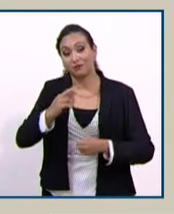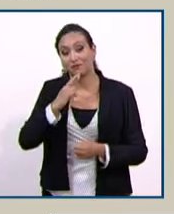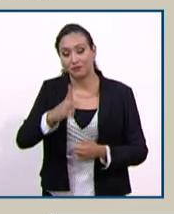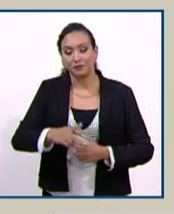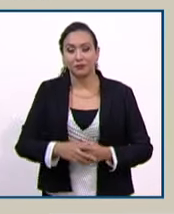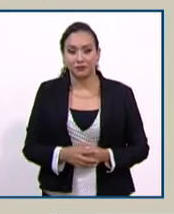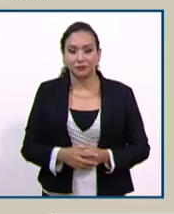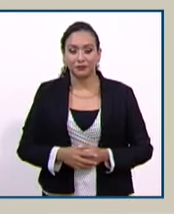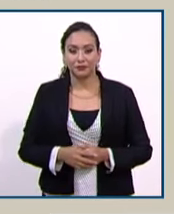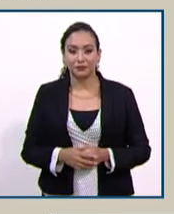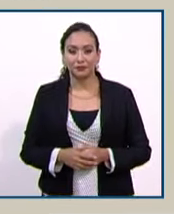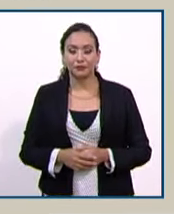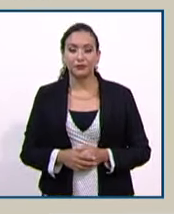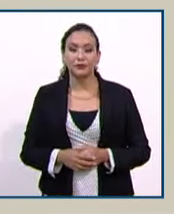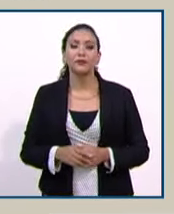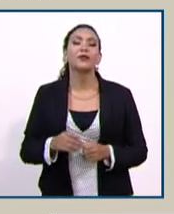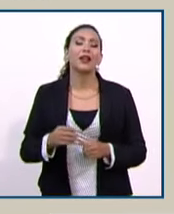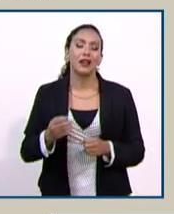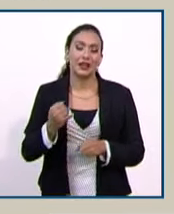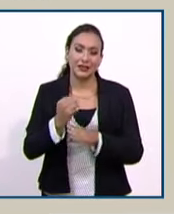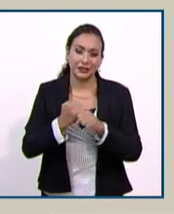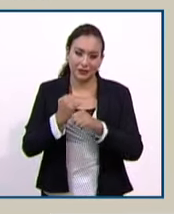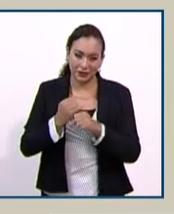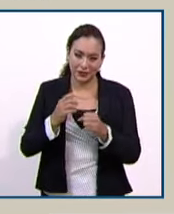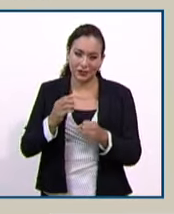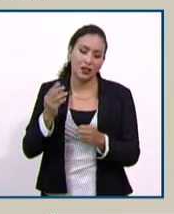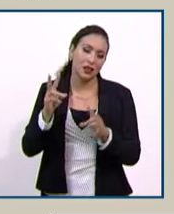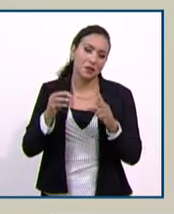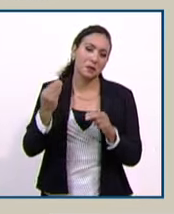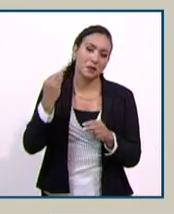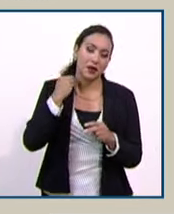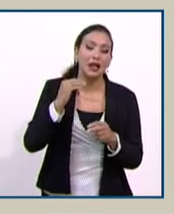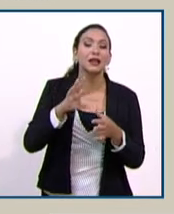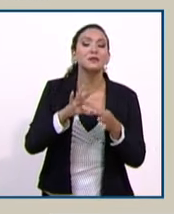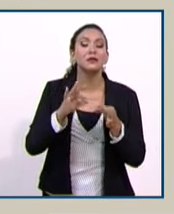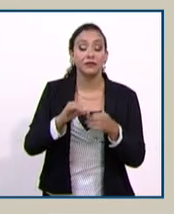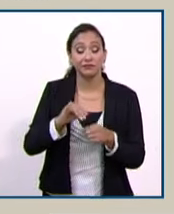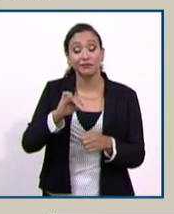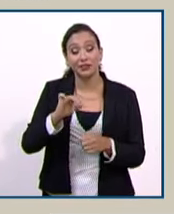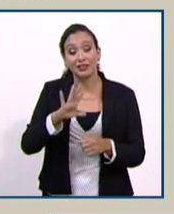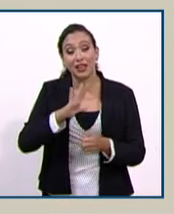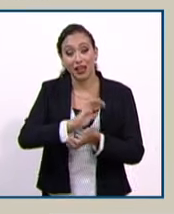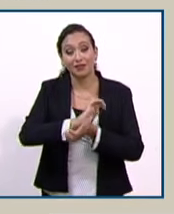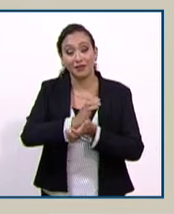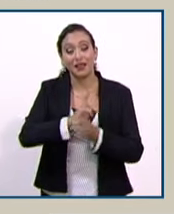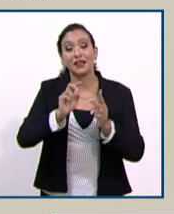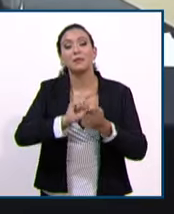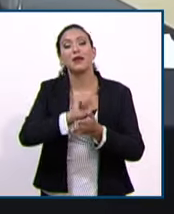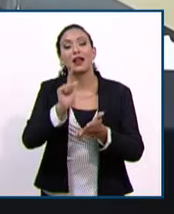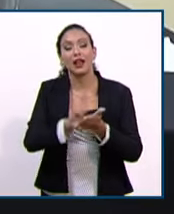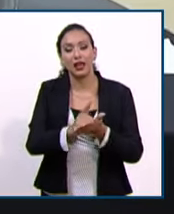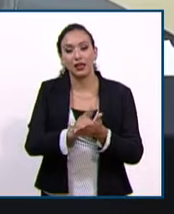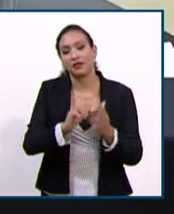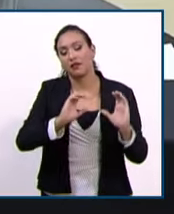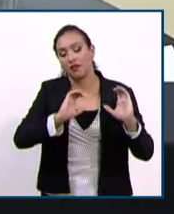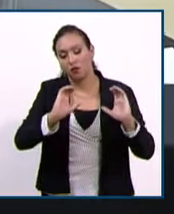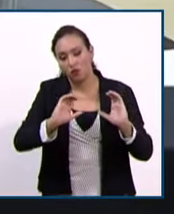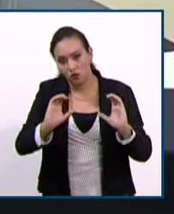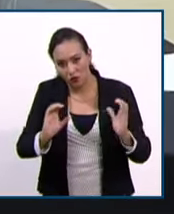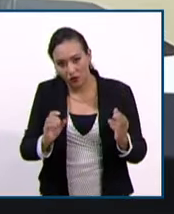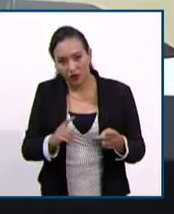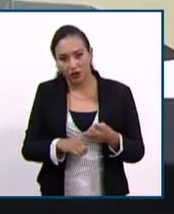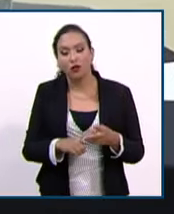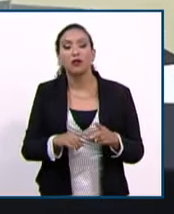el Seminario de Estudios Empíricos del Derecho, hablaron de la discriminación que aún existe en la ley en materia de derecho de cuidados y cómo a través de